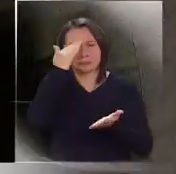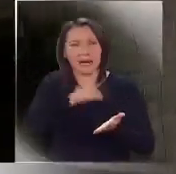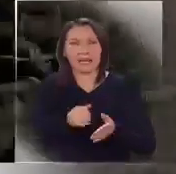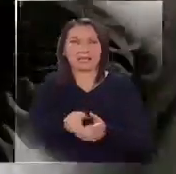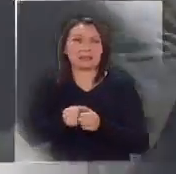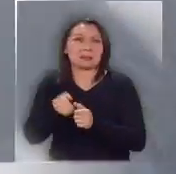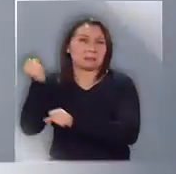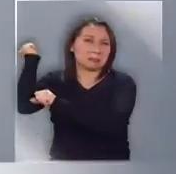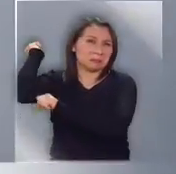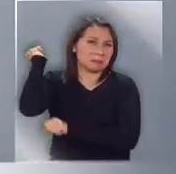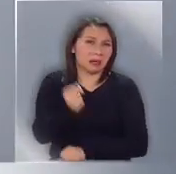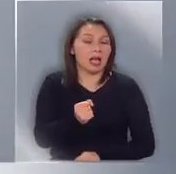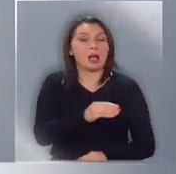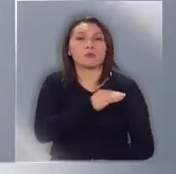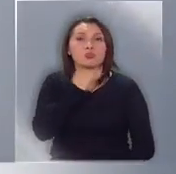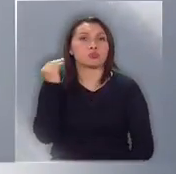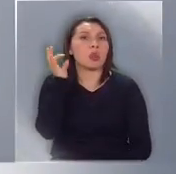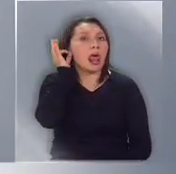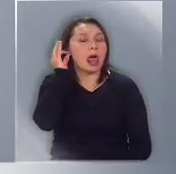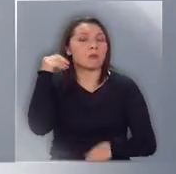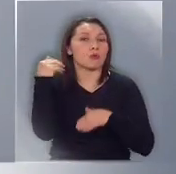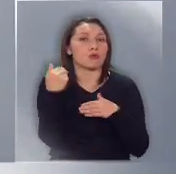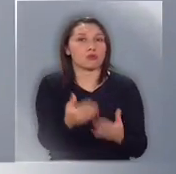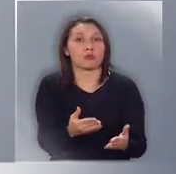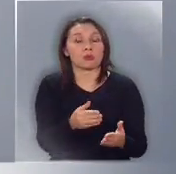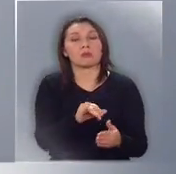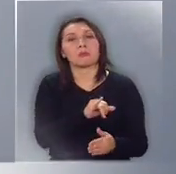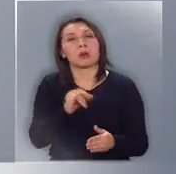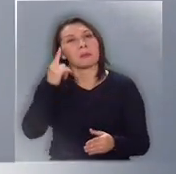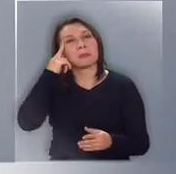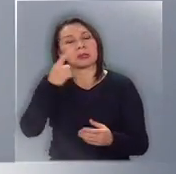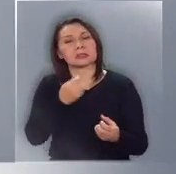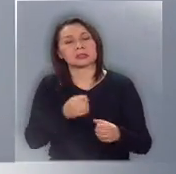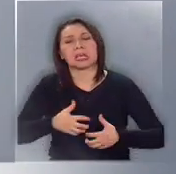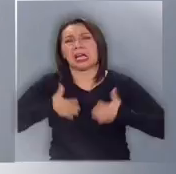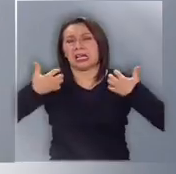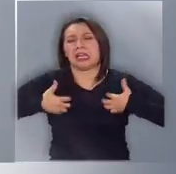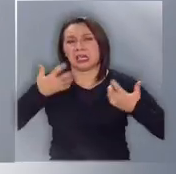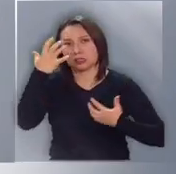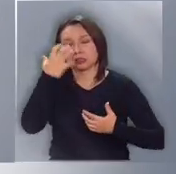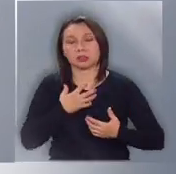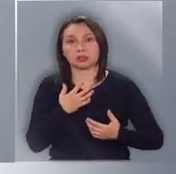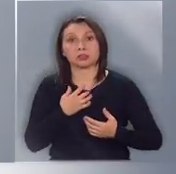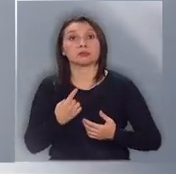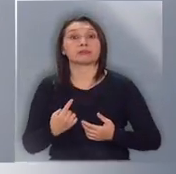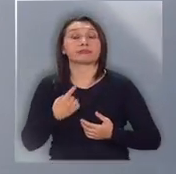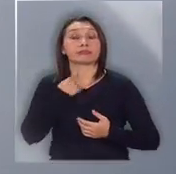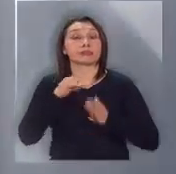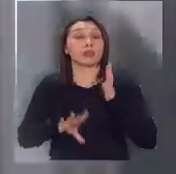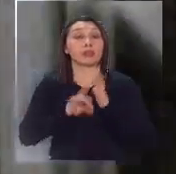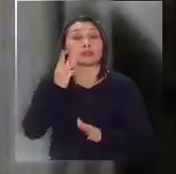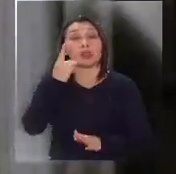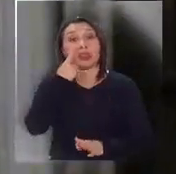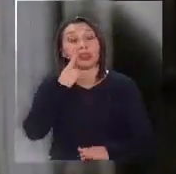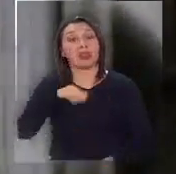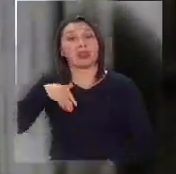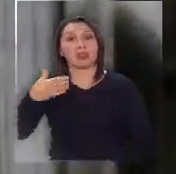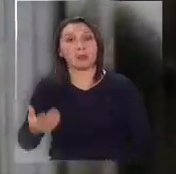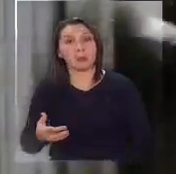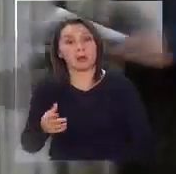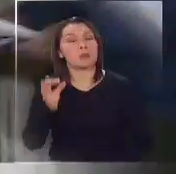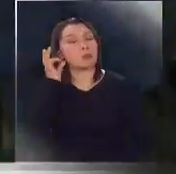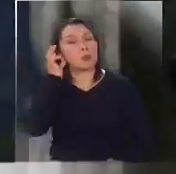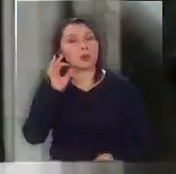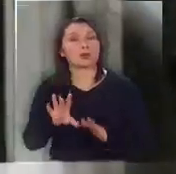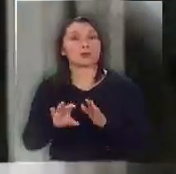con un mazo a María Magdalena Barriga, de 71 años, después de un supuesto ataque de ira. La víctima recién fue encontrada 3 días después. El